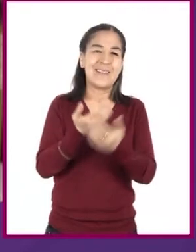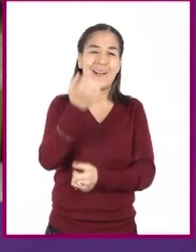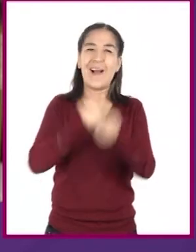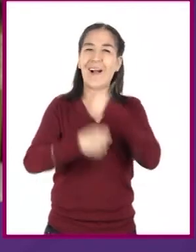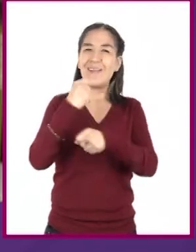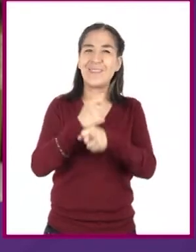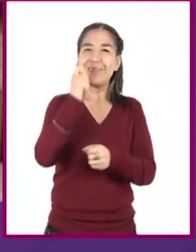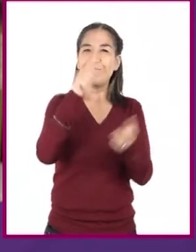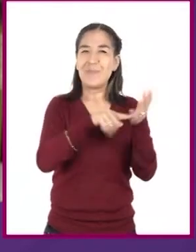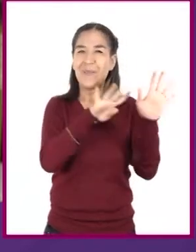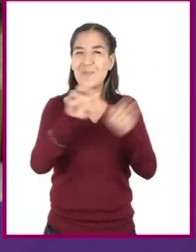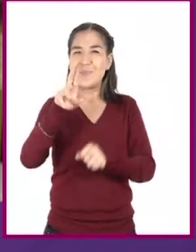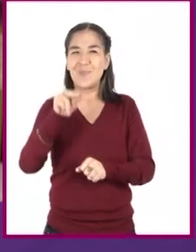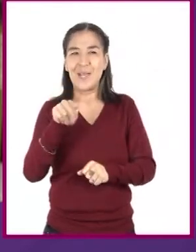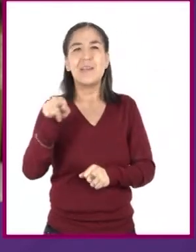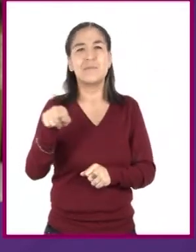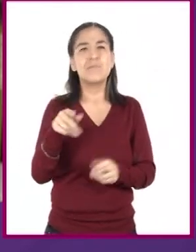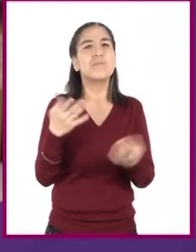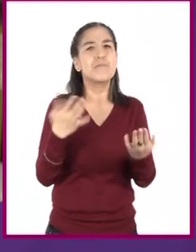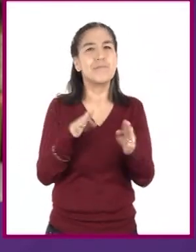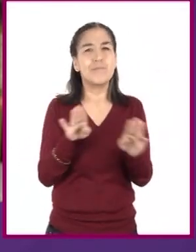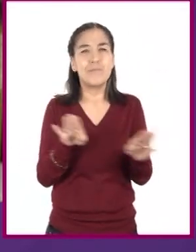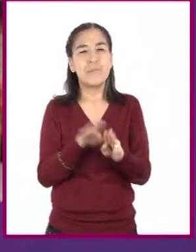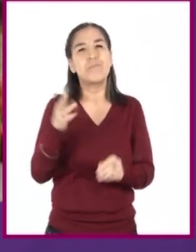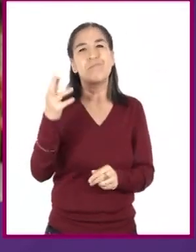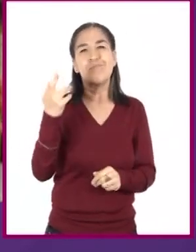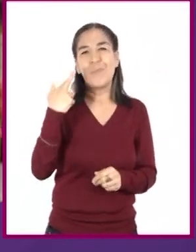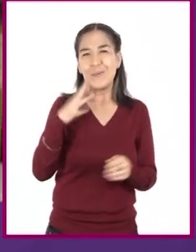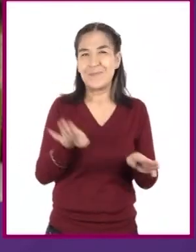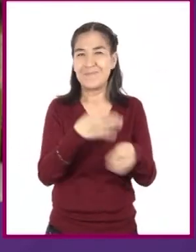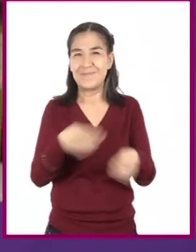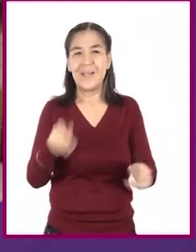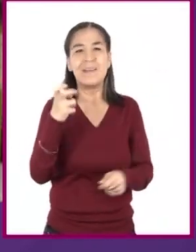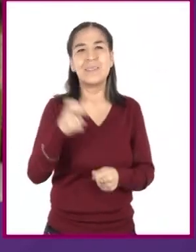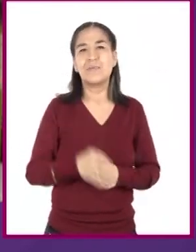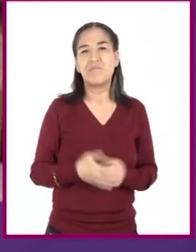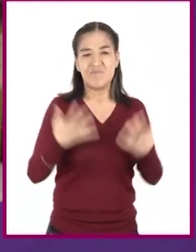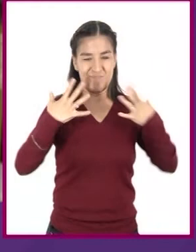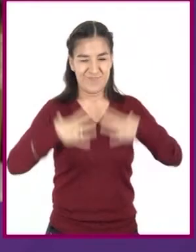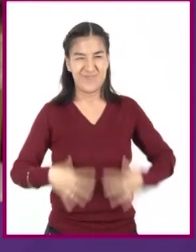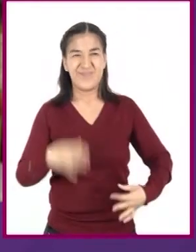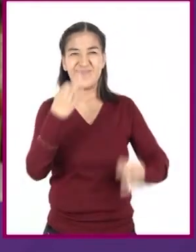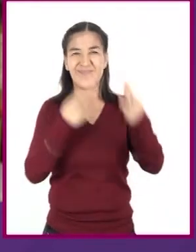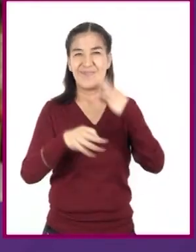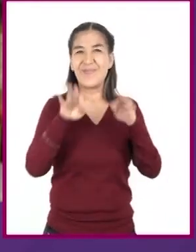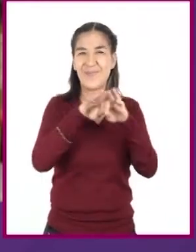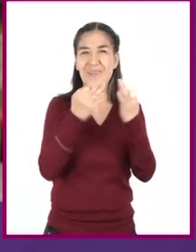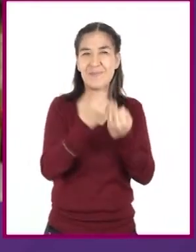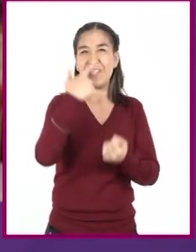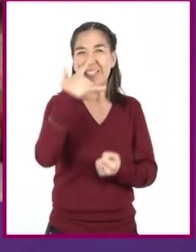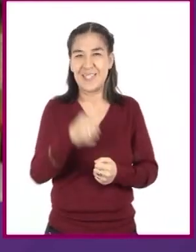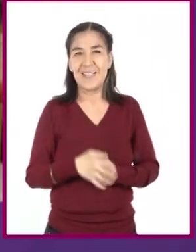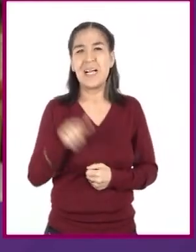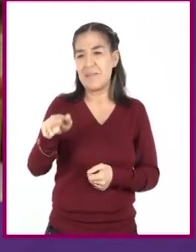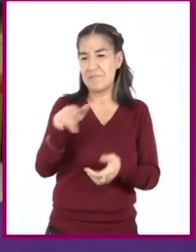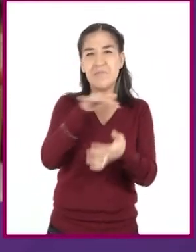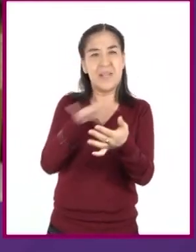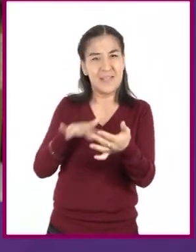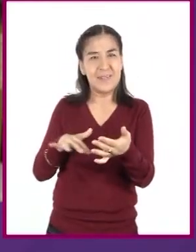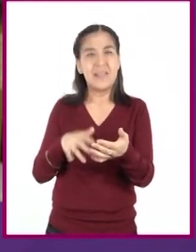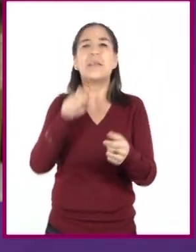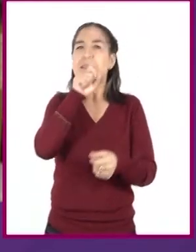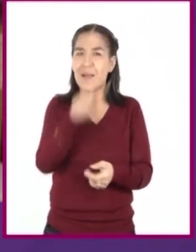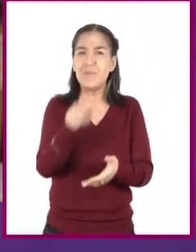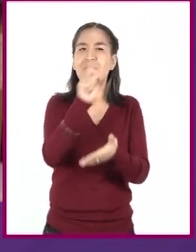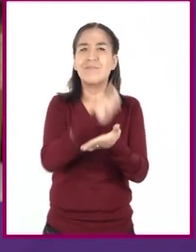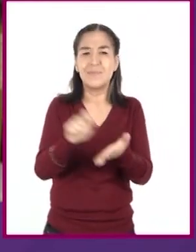Los podemos vincular con gustos musicales, seguramente por su forma de vestir, por lo que leen, incluso por lo que